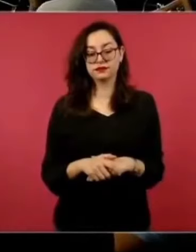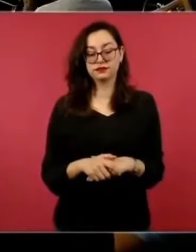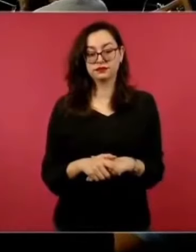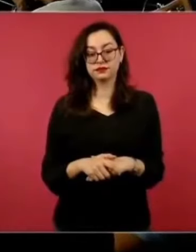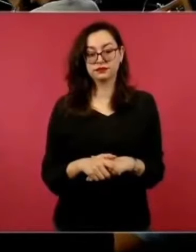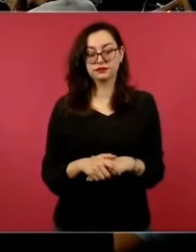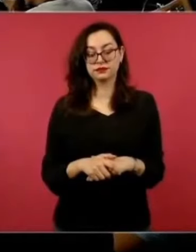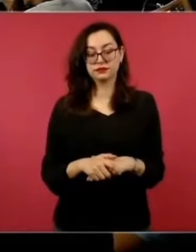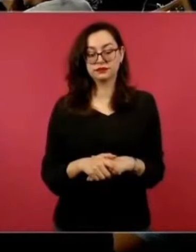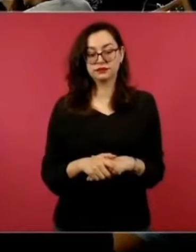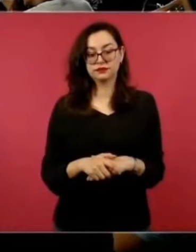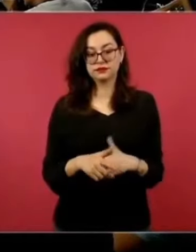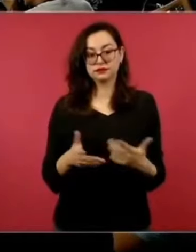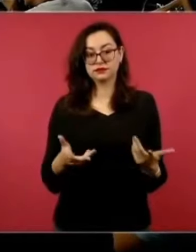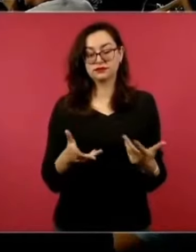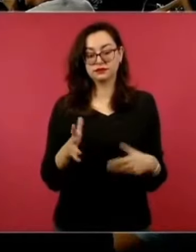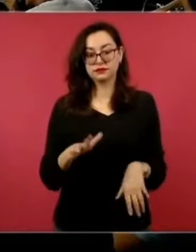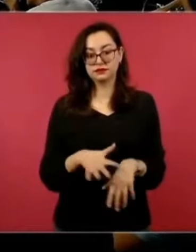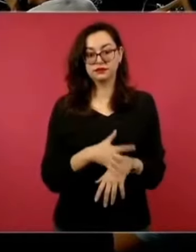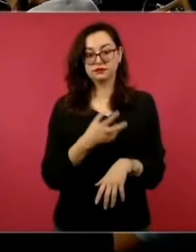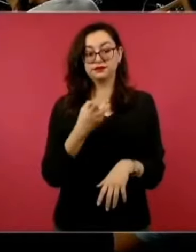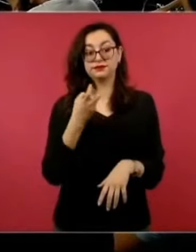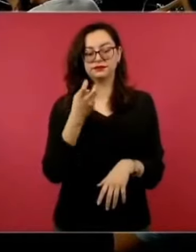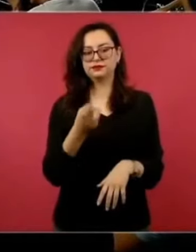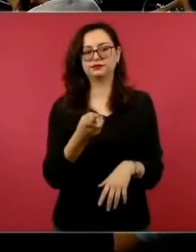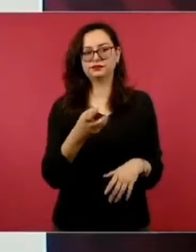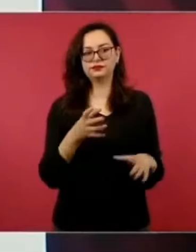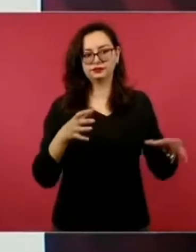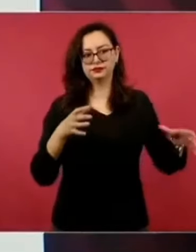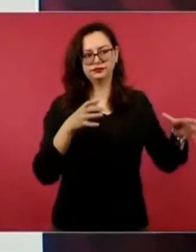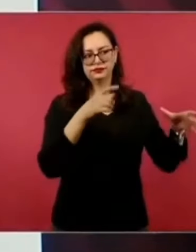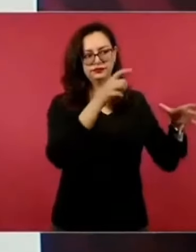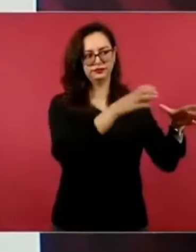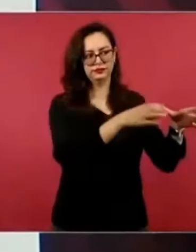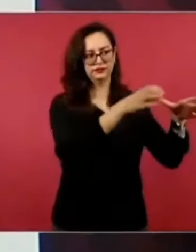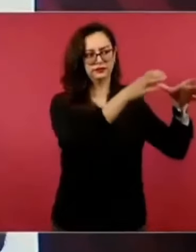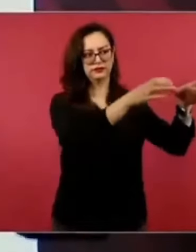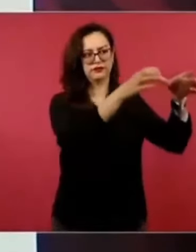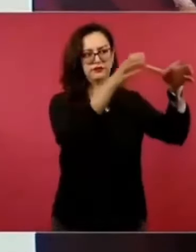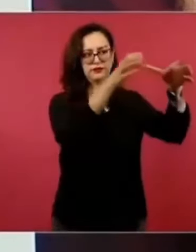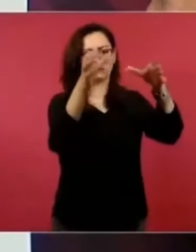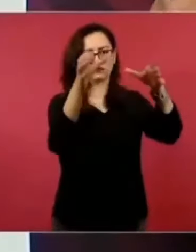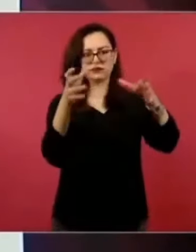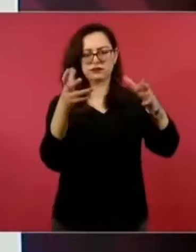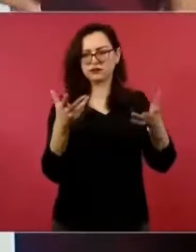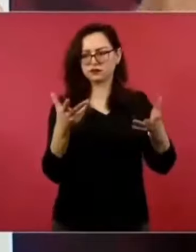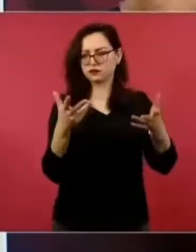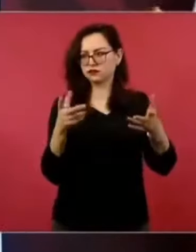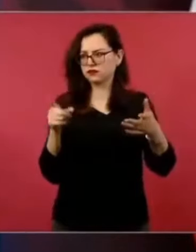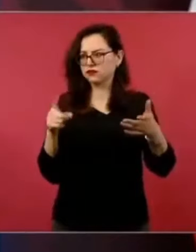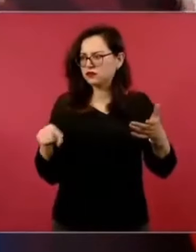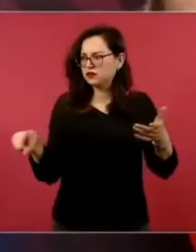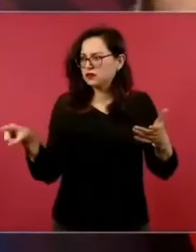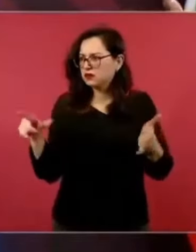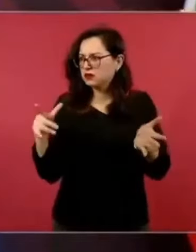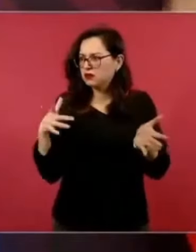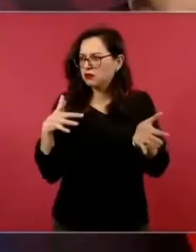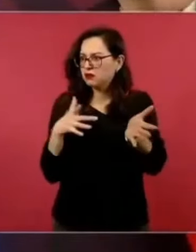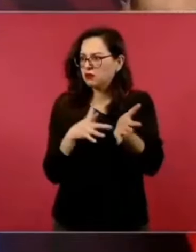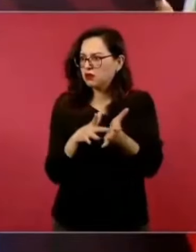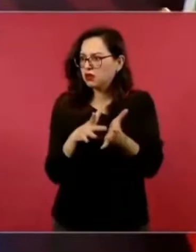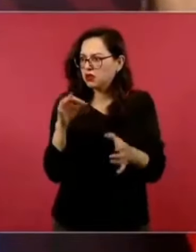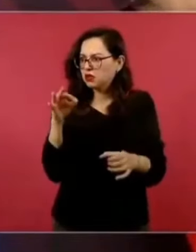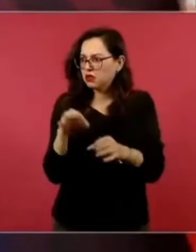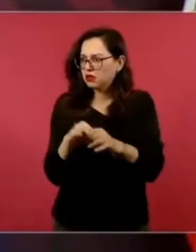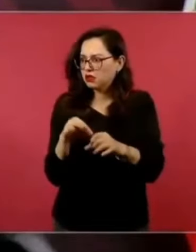también se sorprenden no cuando hay un resultado como el